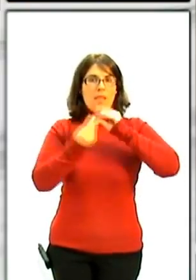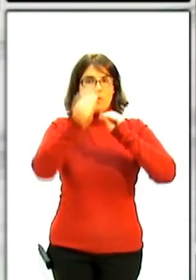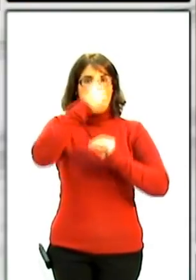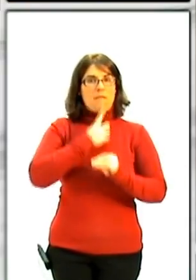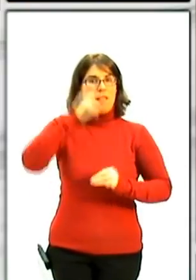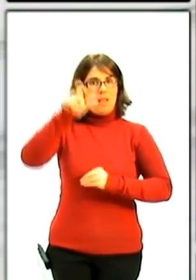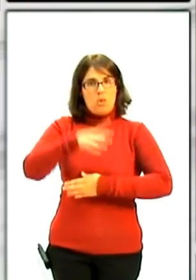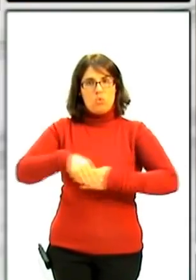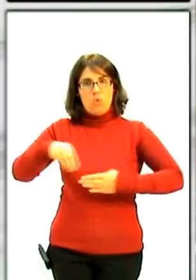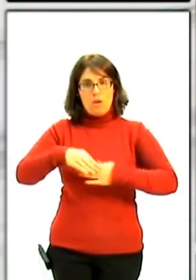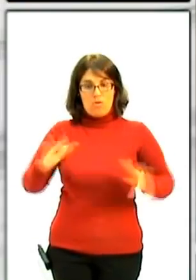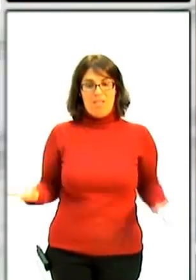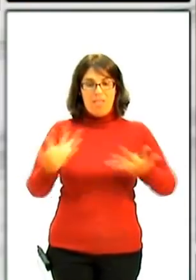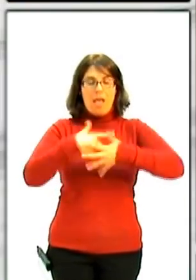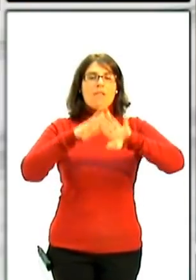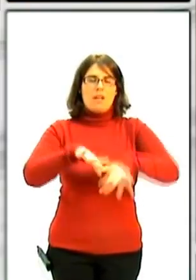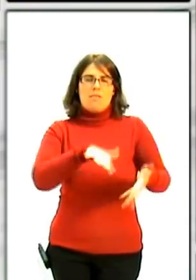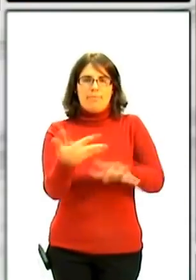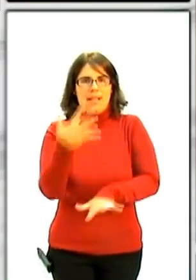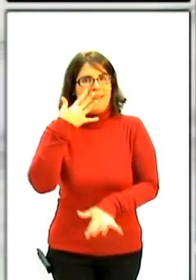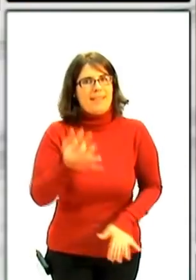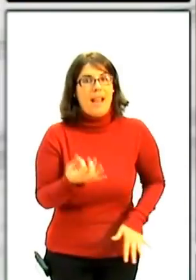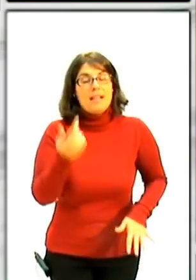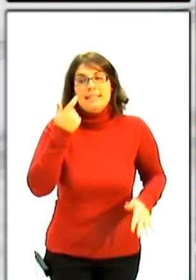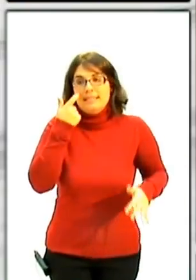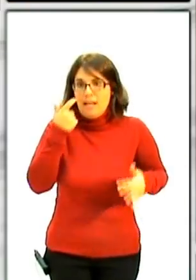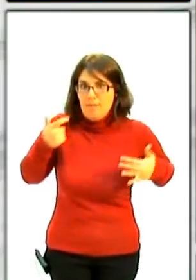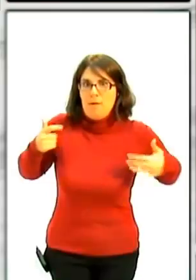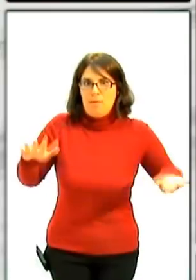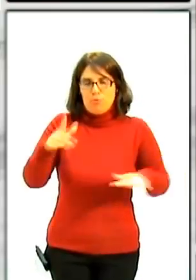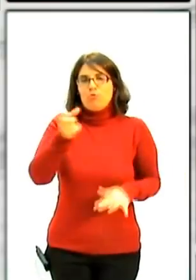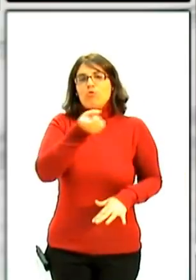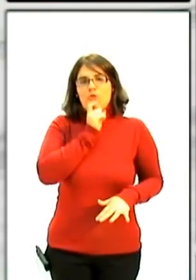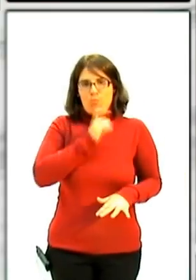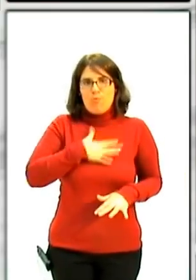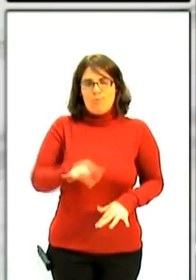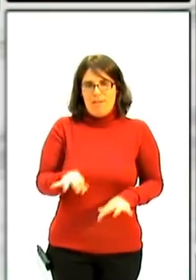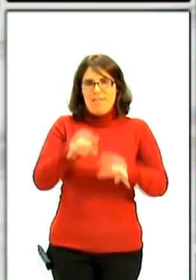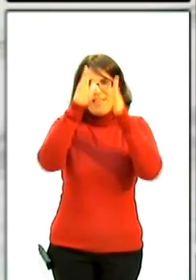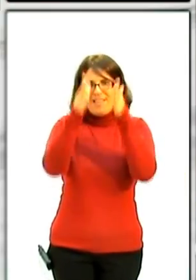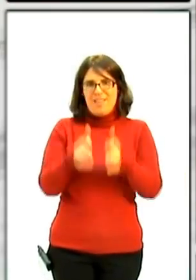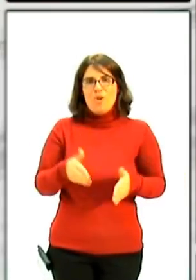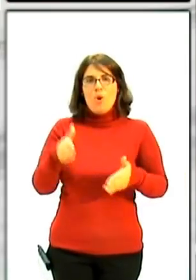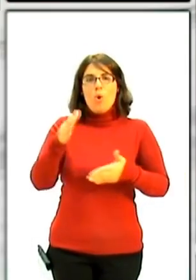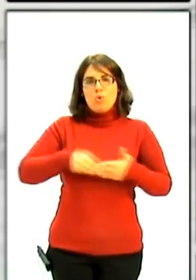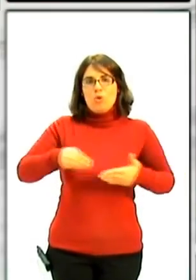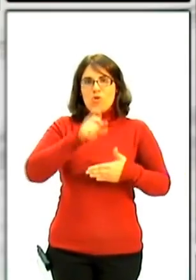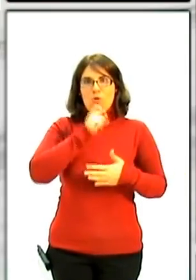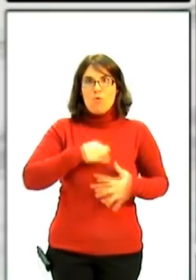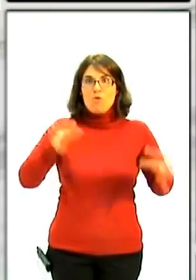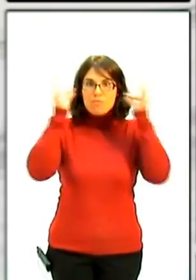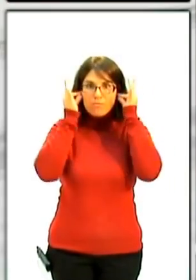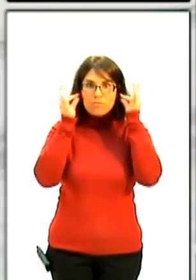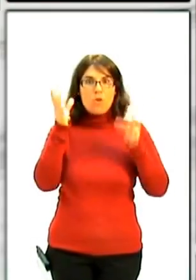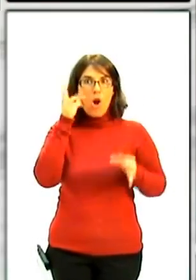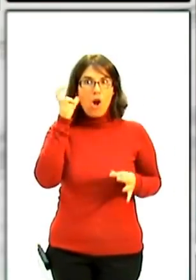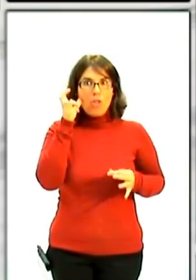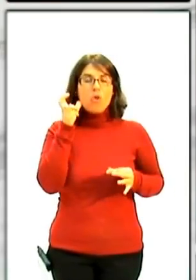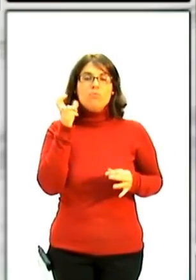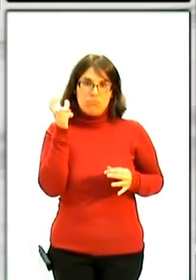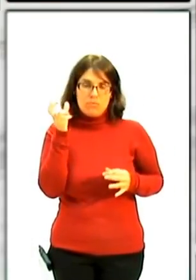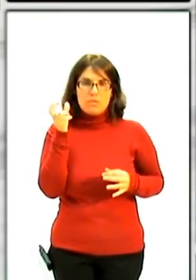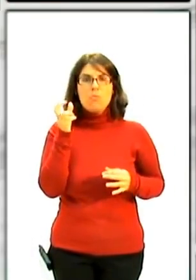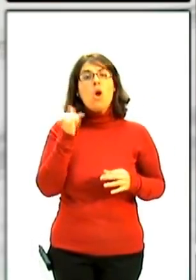resto. Ya veremos cómo lo podemos enviar al usuario a través del oído. Estupendo. Existe un problema con el oído